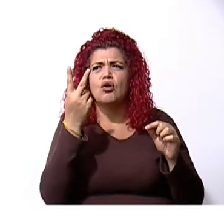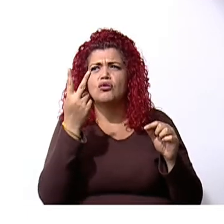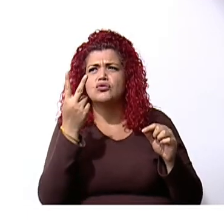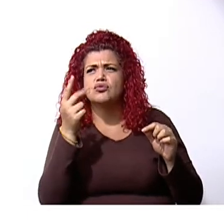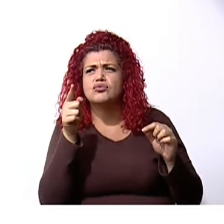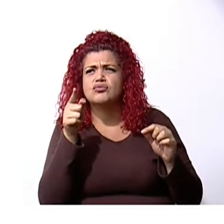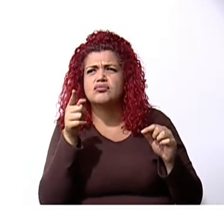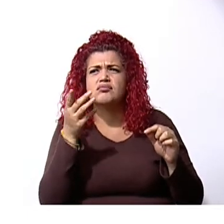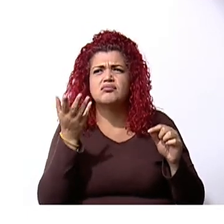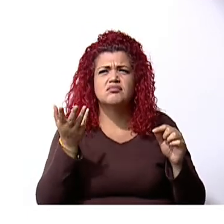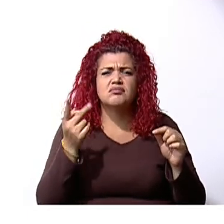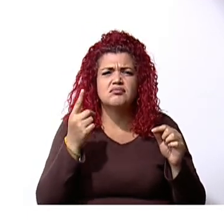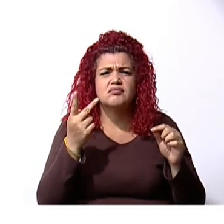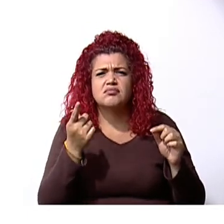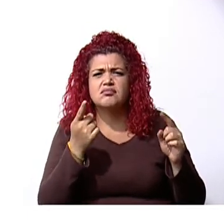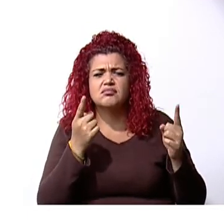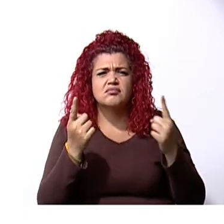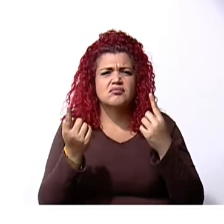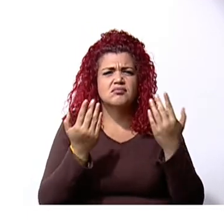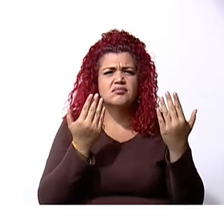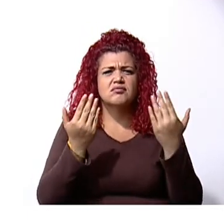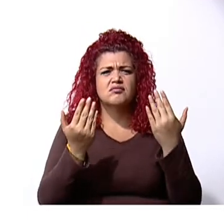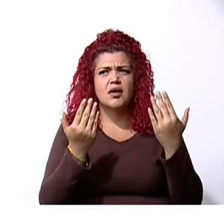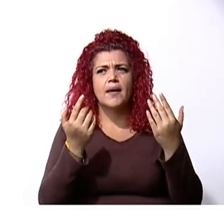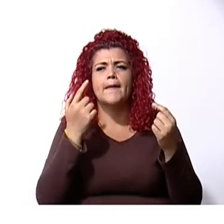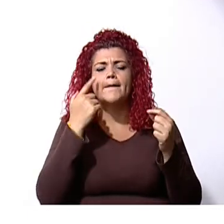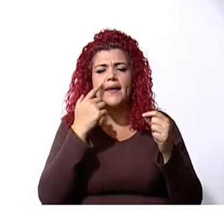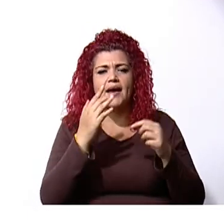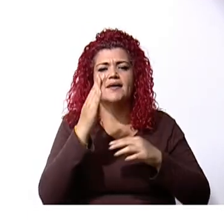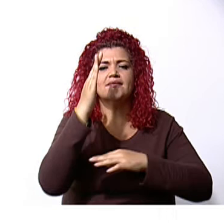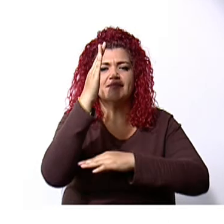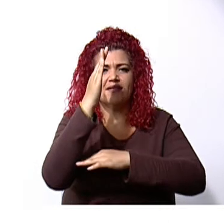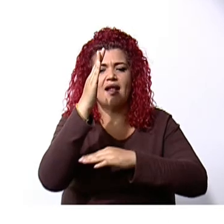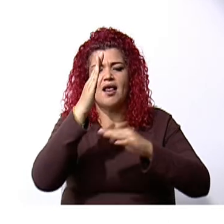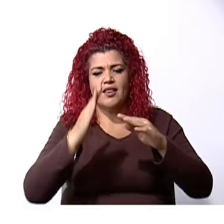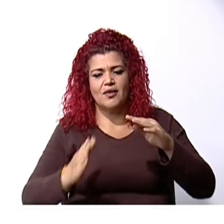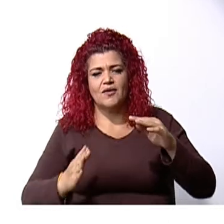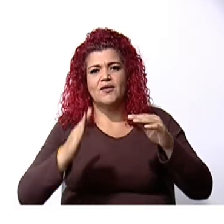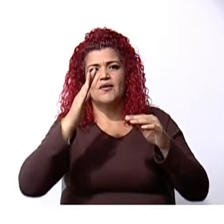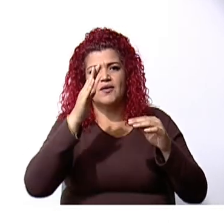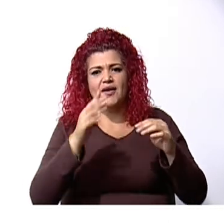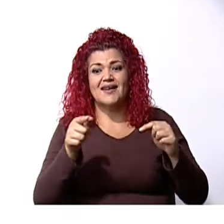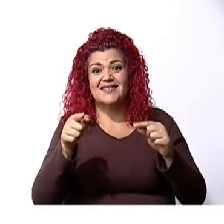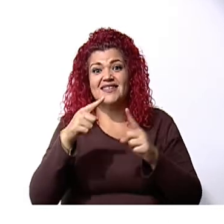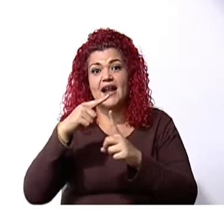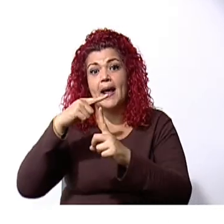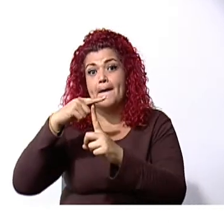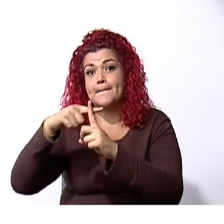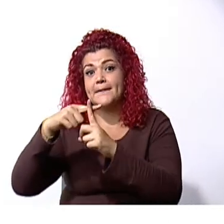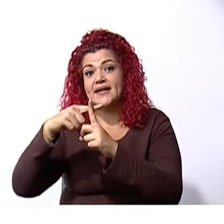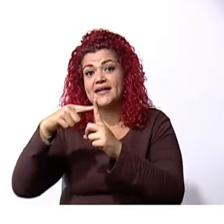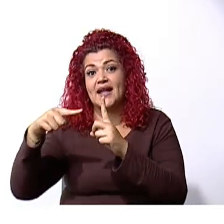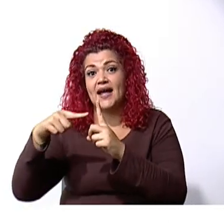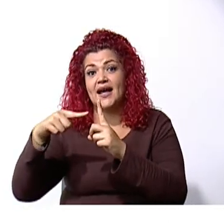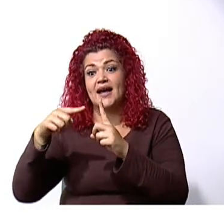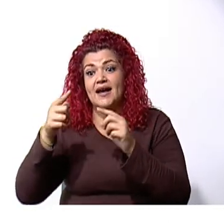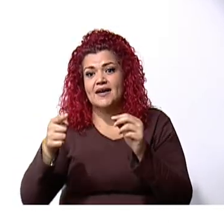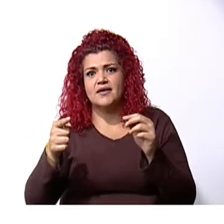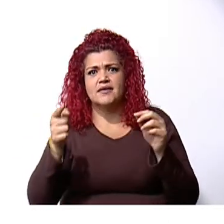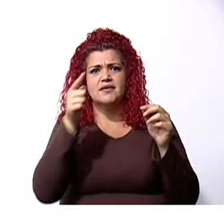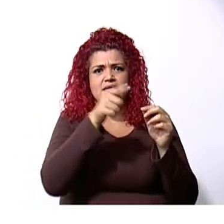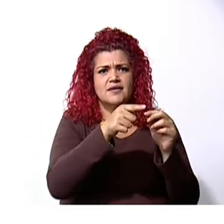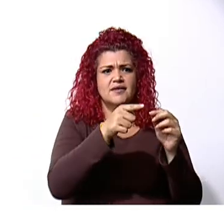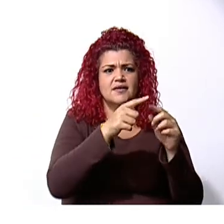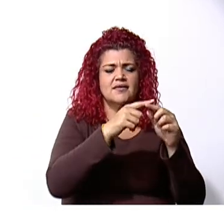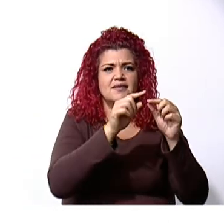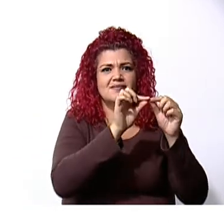hay? Claro, el lado del triángulo 2 es la mitad del lado del triángulo